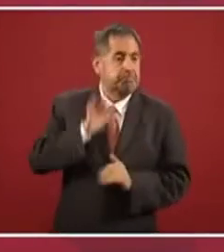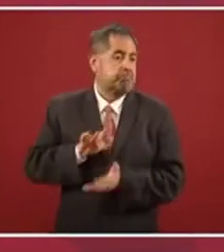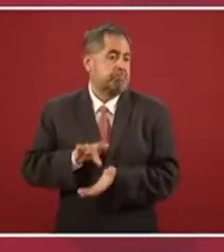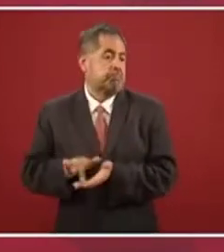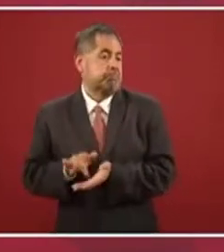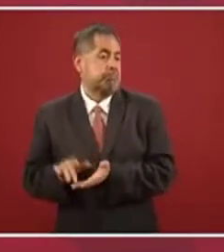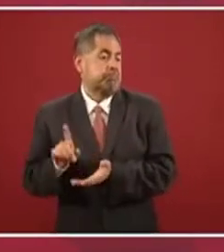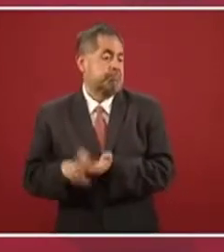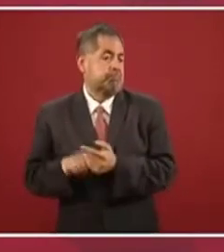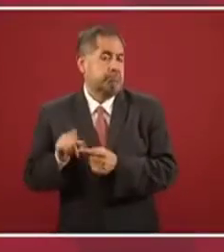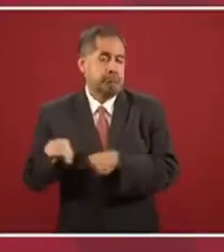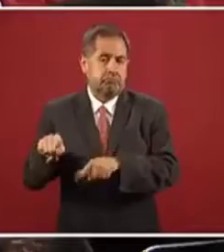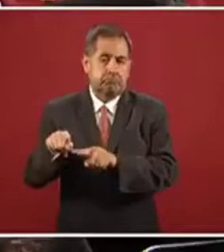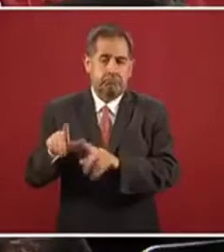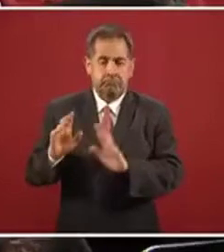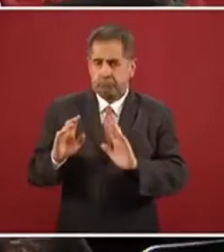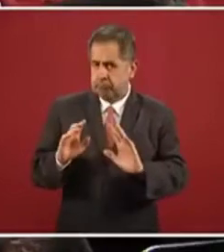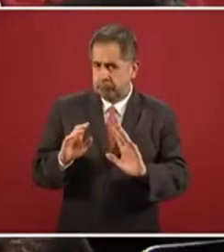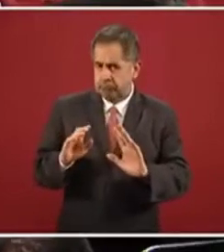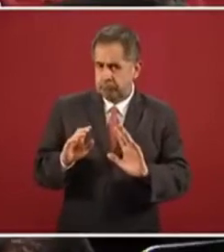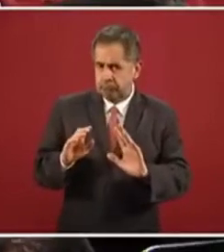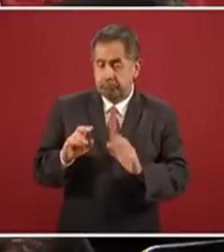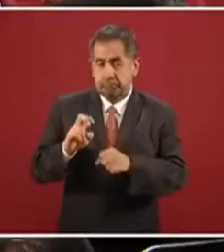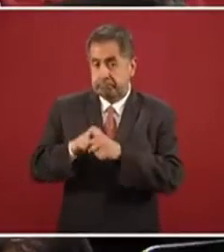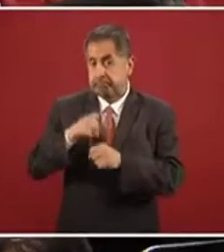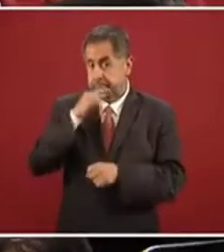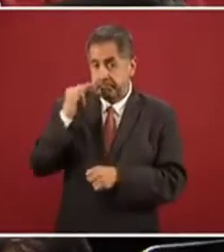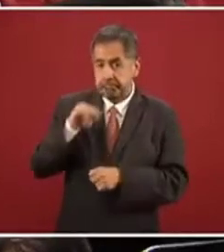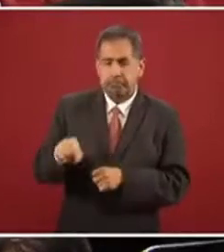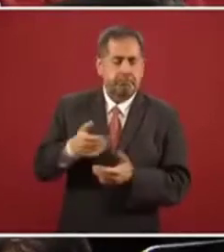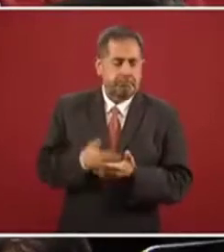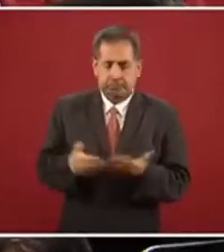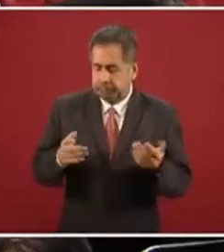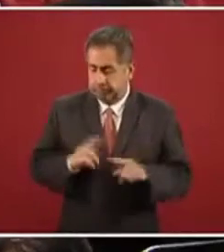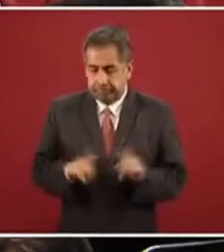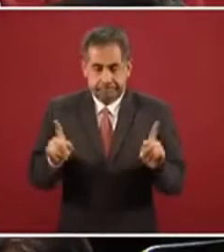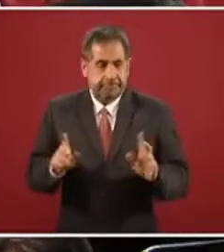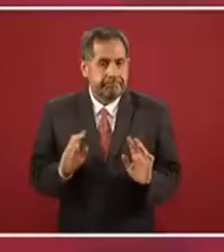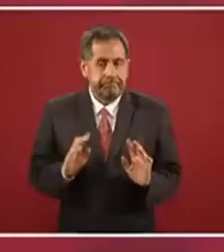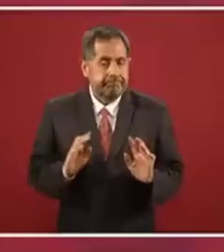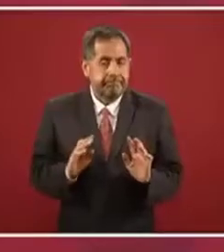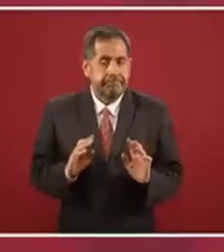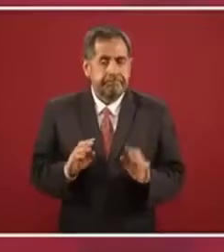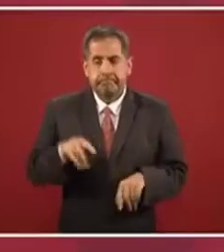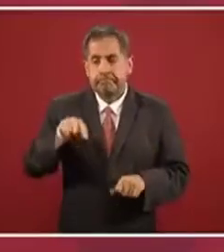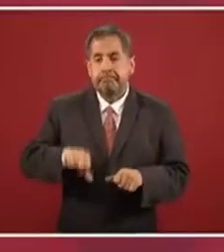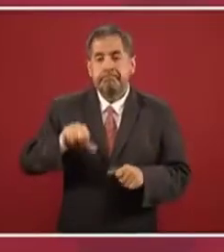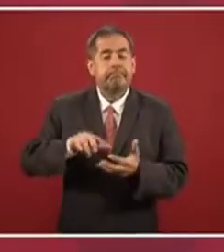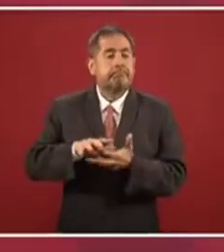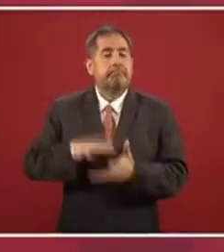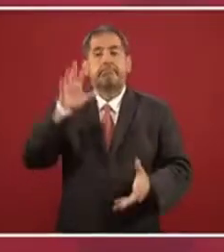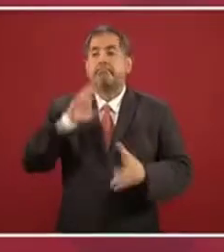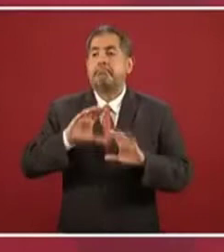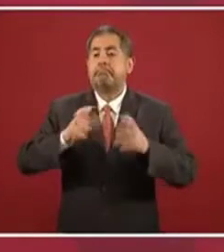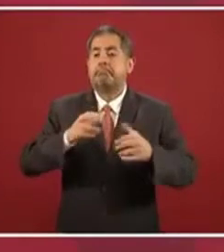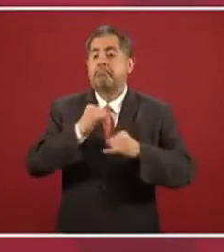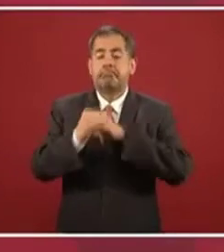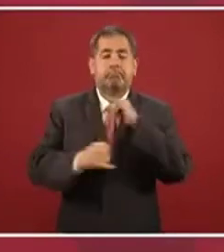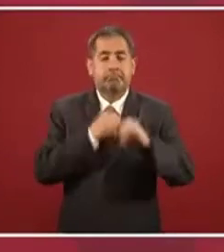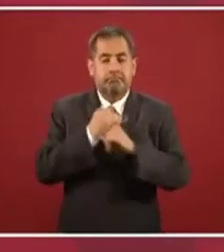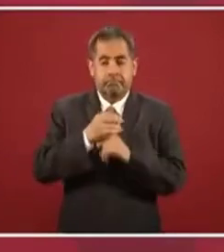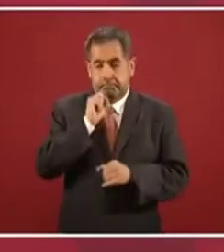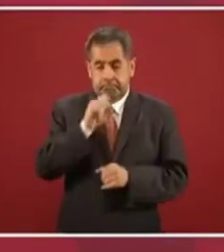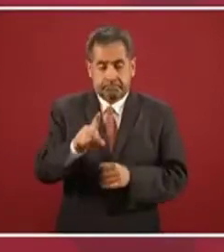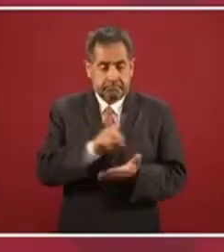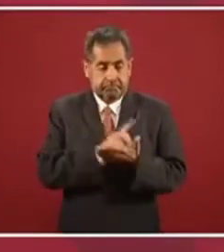las acciones de quienes dieron el golpe en Chile, hoy en día la mayor parte de la comunidad internacional está en favor del